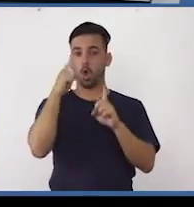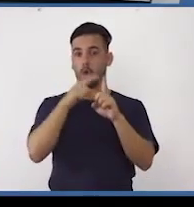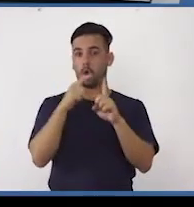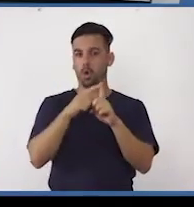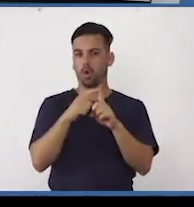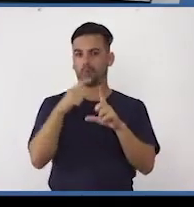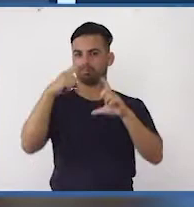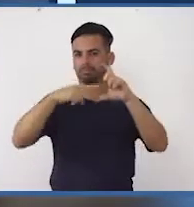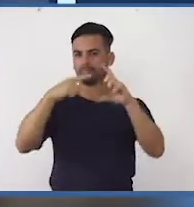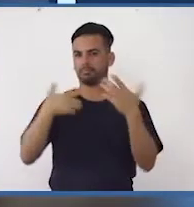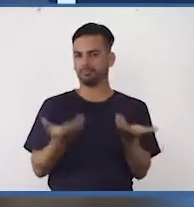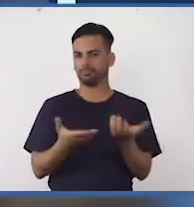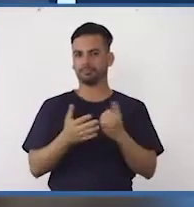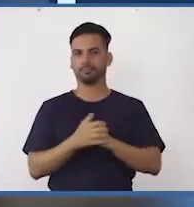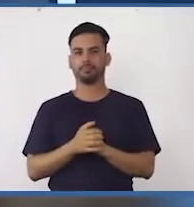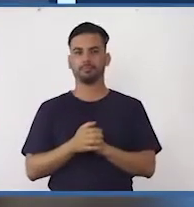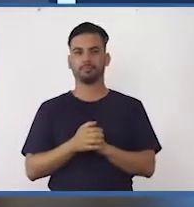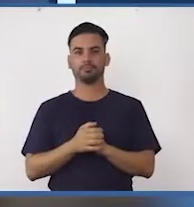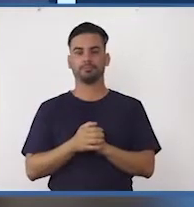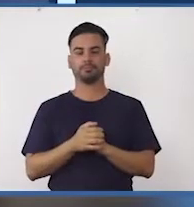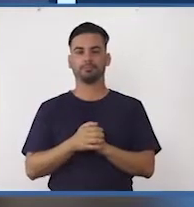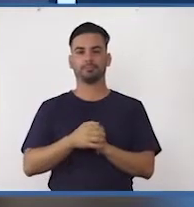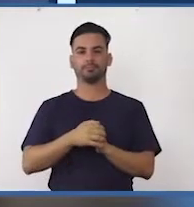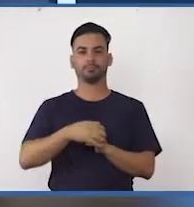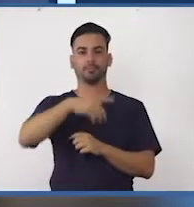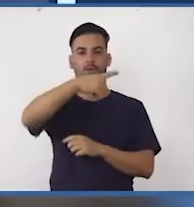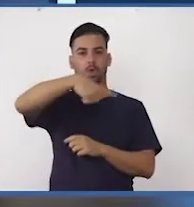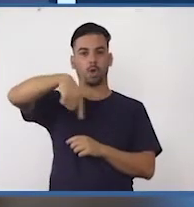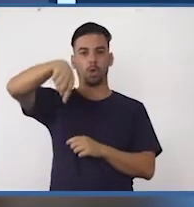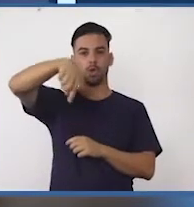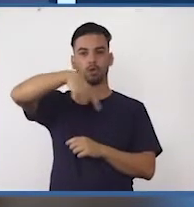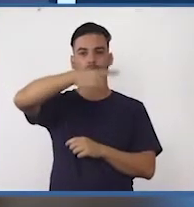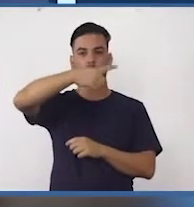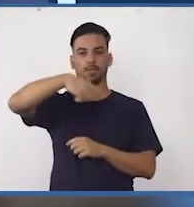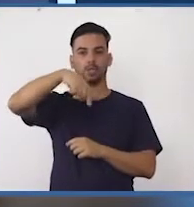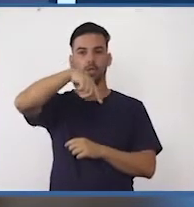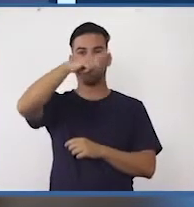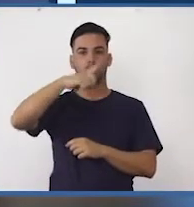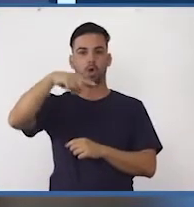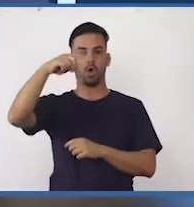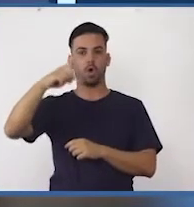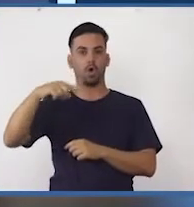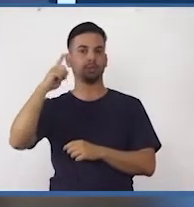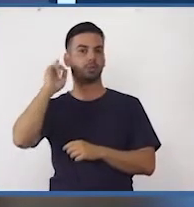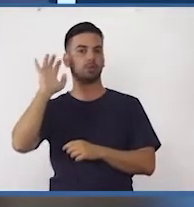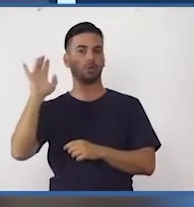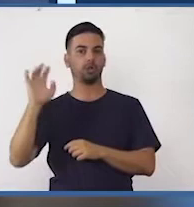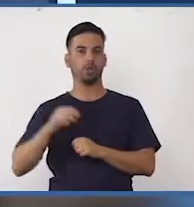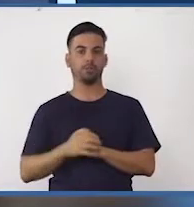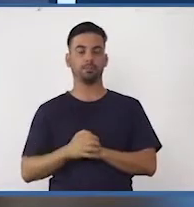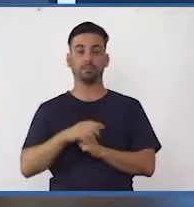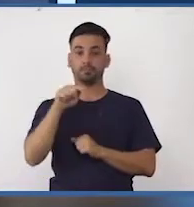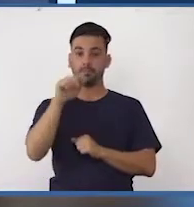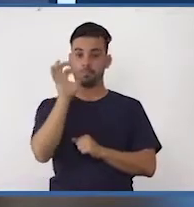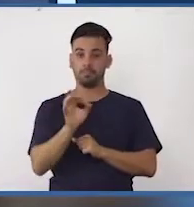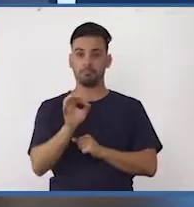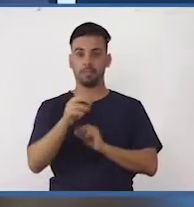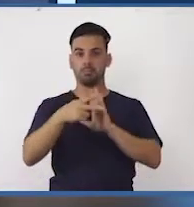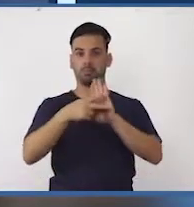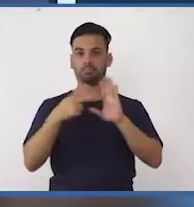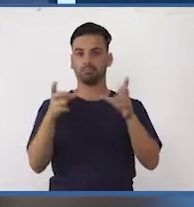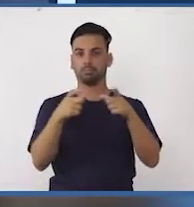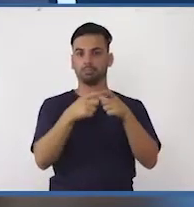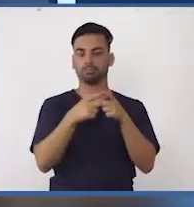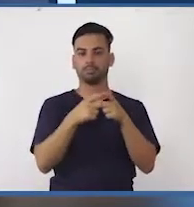Vamos a trabajar el tema las oscilaciones y las ondas y sonido. Este tema corresponde a la unidad número 1 de 9º